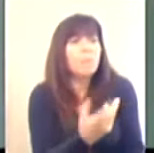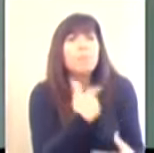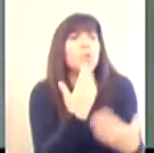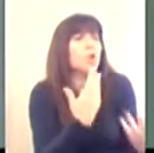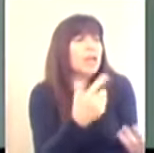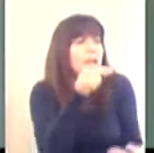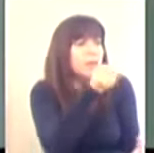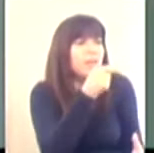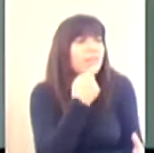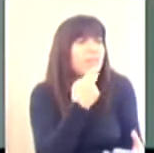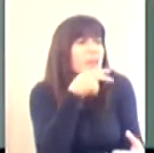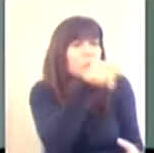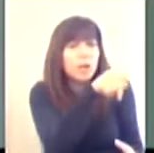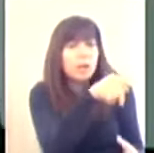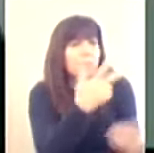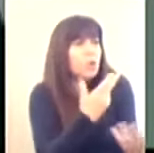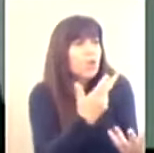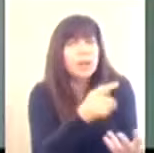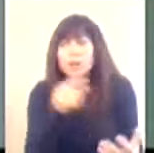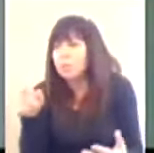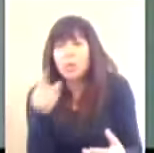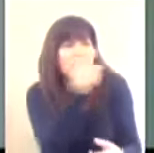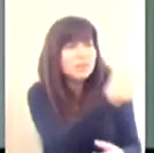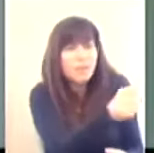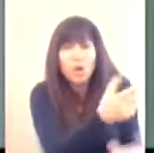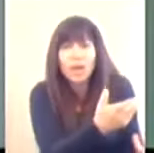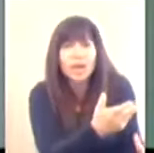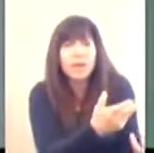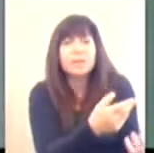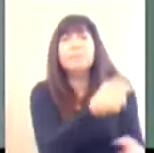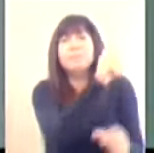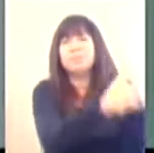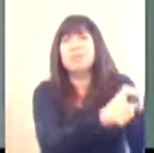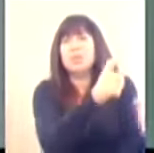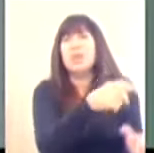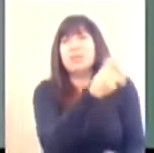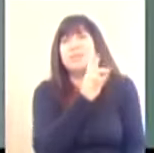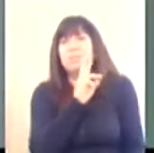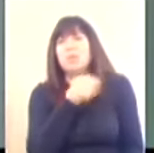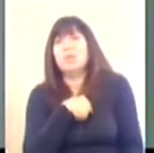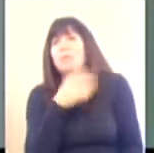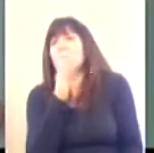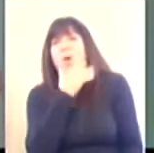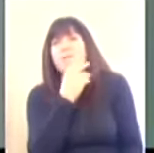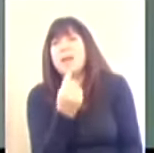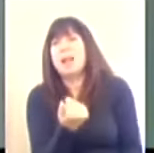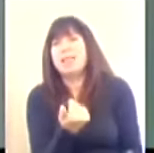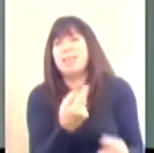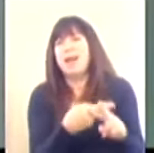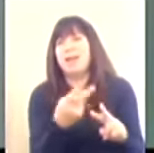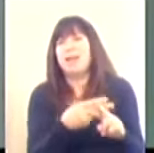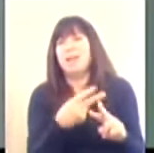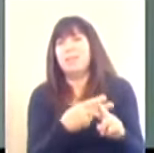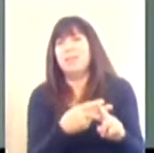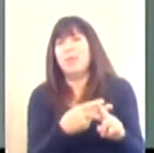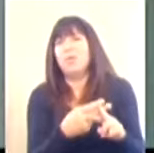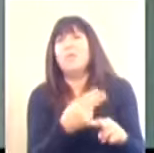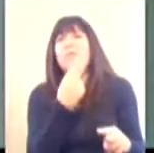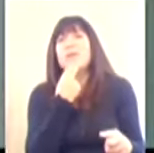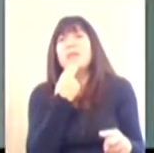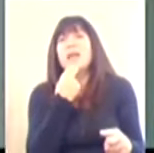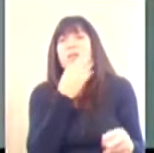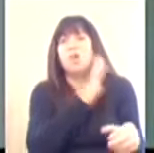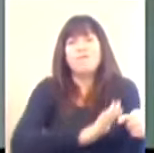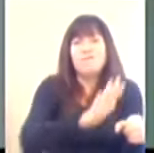empezamos a dar cuenta, esto es un estudio en el año 2017, que la gente se iba a ir al campamento porque no tenía plata para arrendar, porque estaba viviendo en barrios de muy